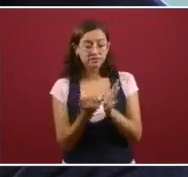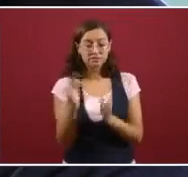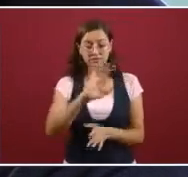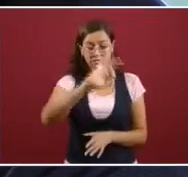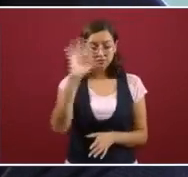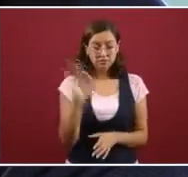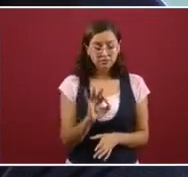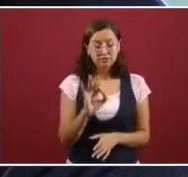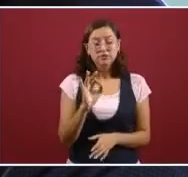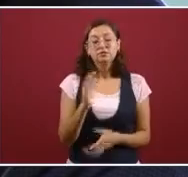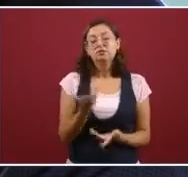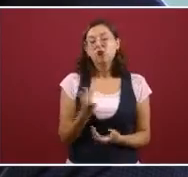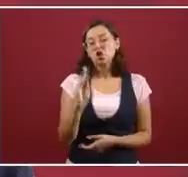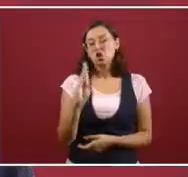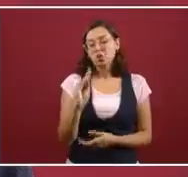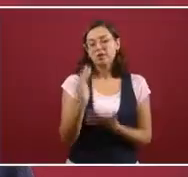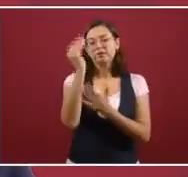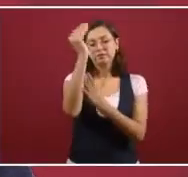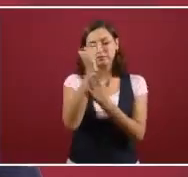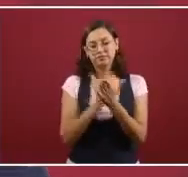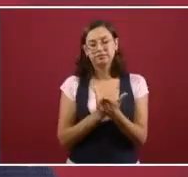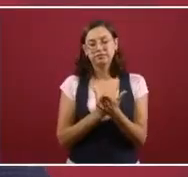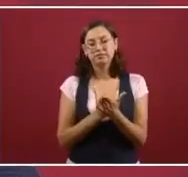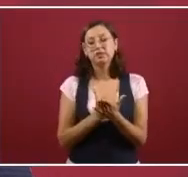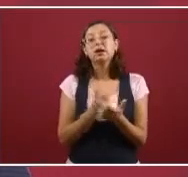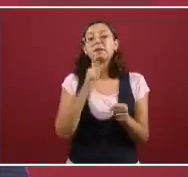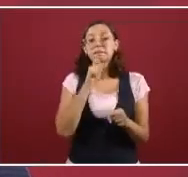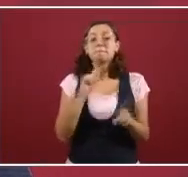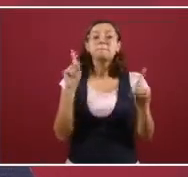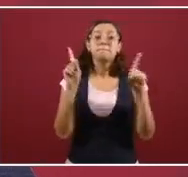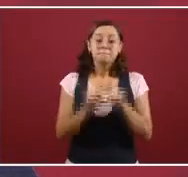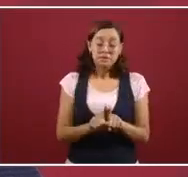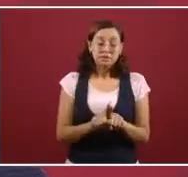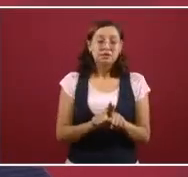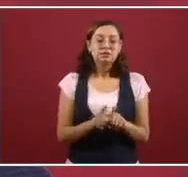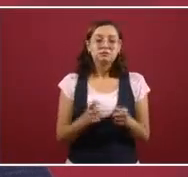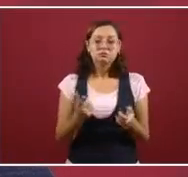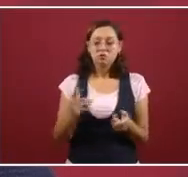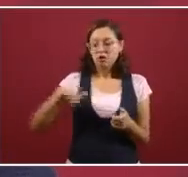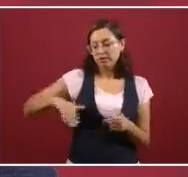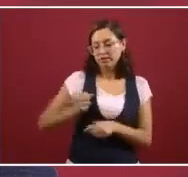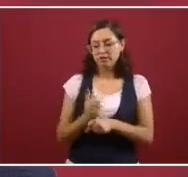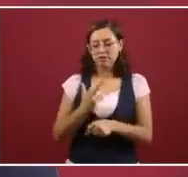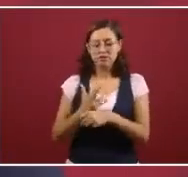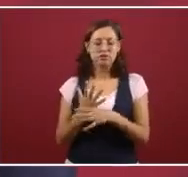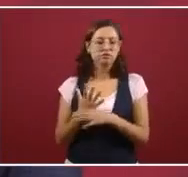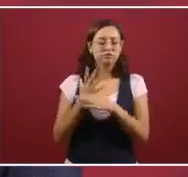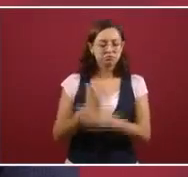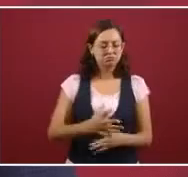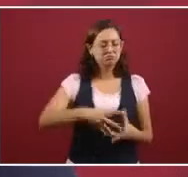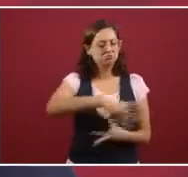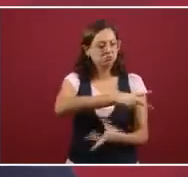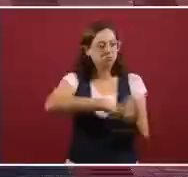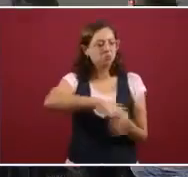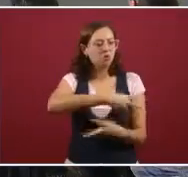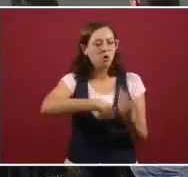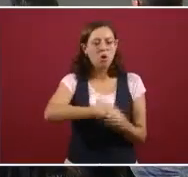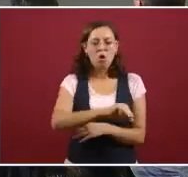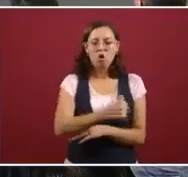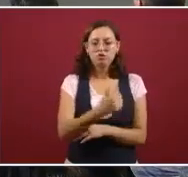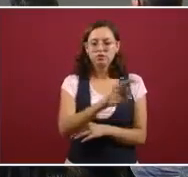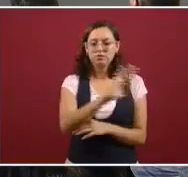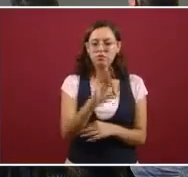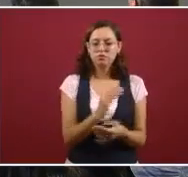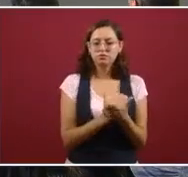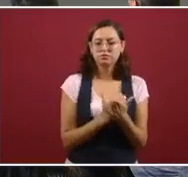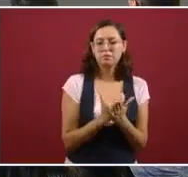sistema. Y además hemos generado rendimientos como los que ya señalaba el secretario, de más del 11% en términos nominales al